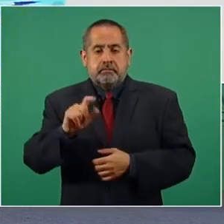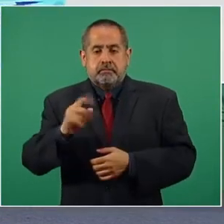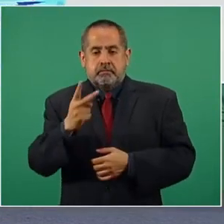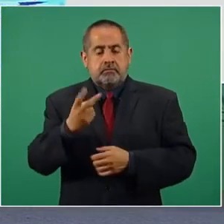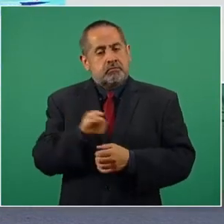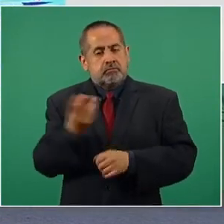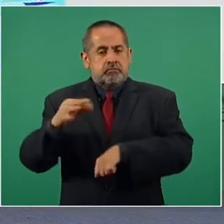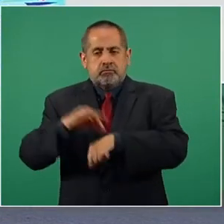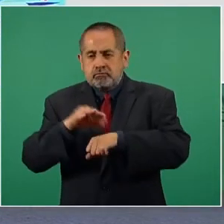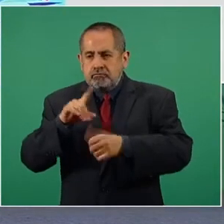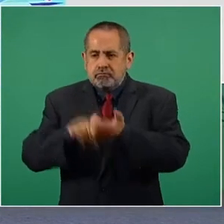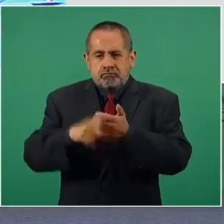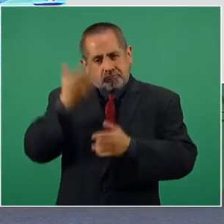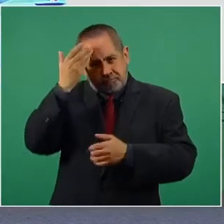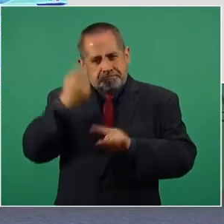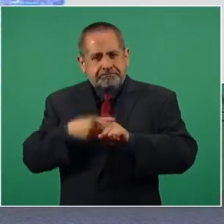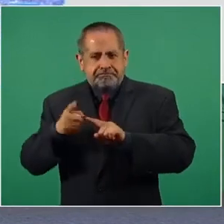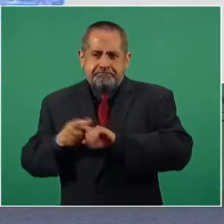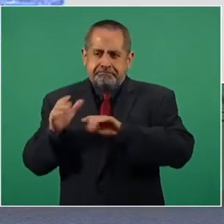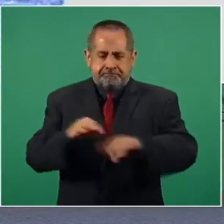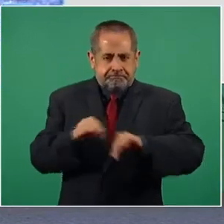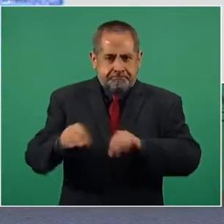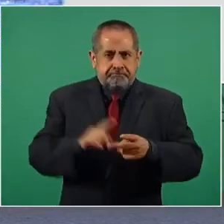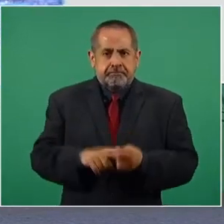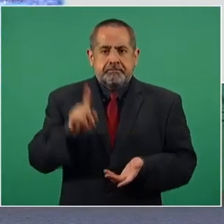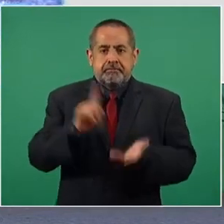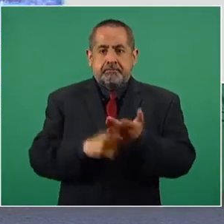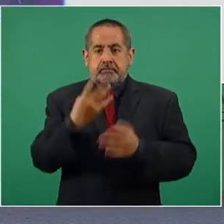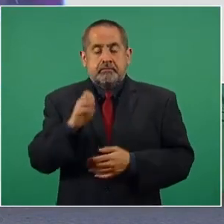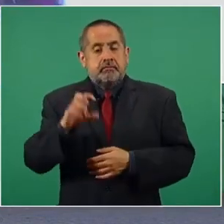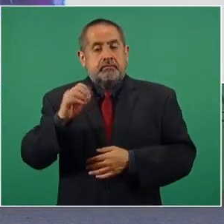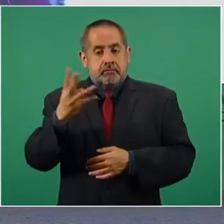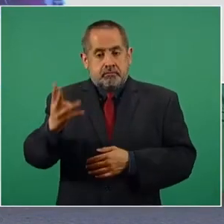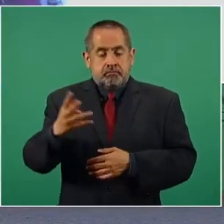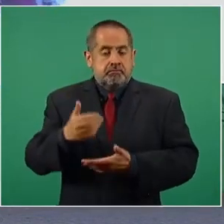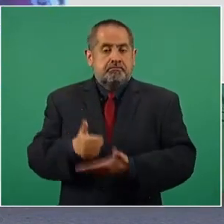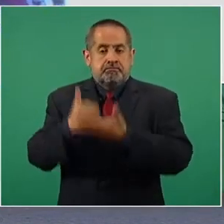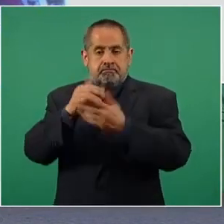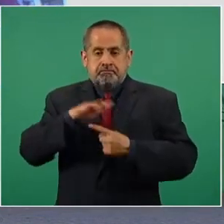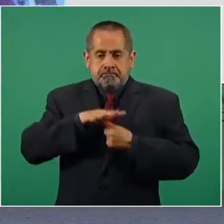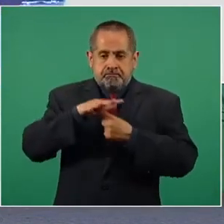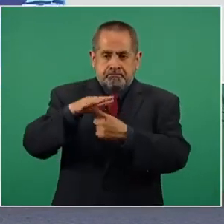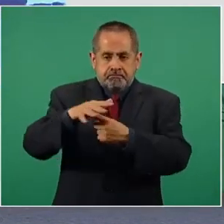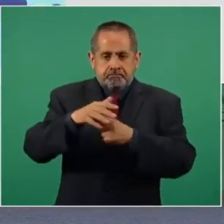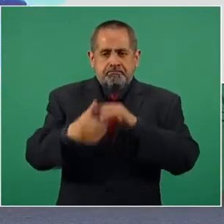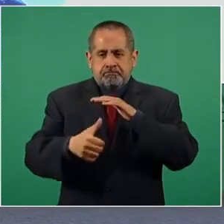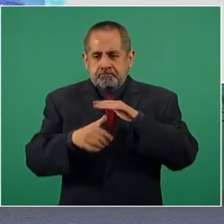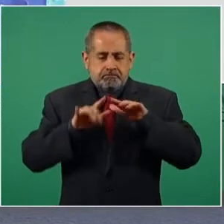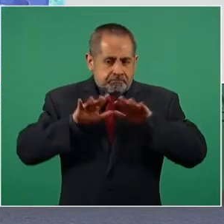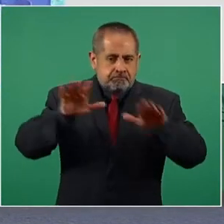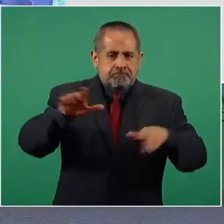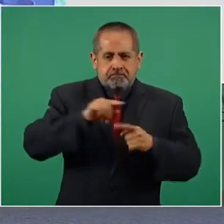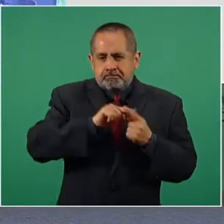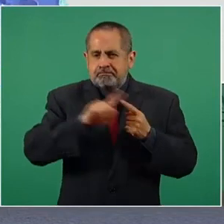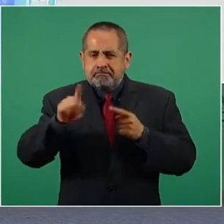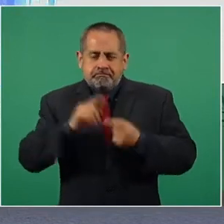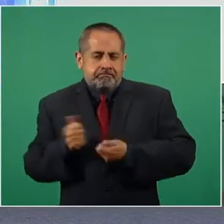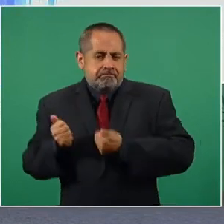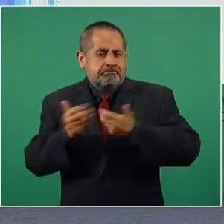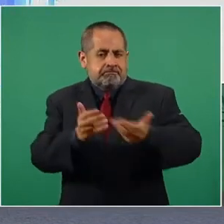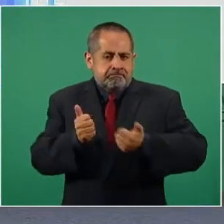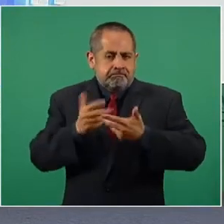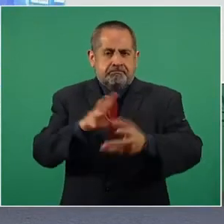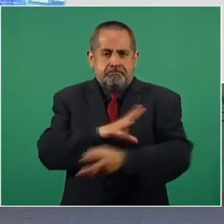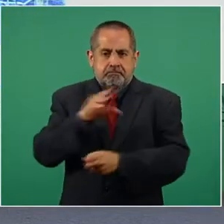profesionales de la salud, 1,904 pacientes trasladados entre instalaciones hospitalarias y